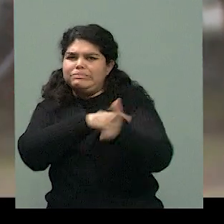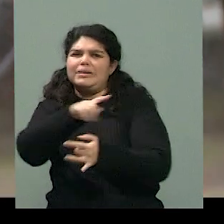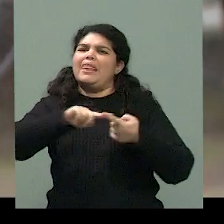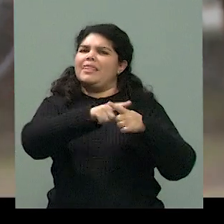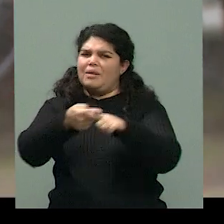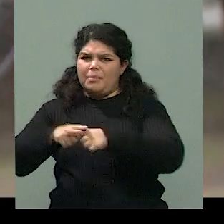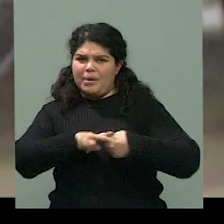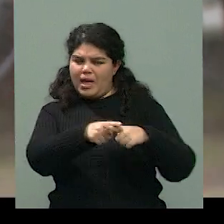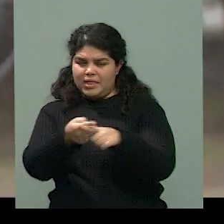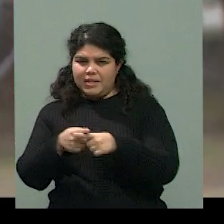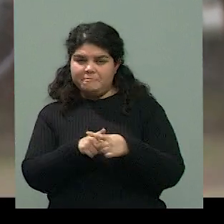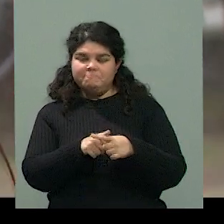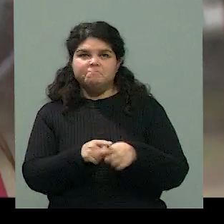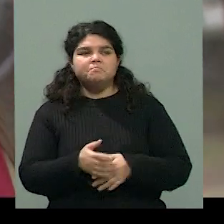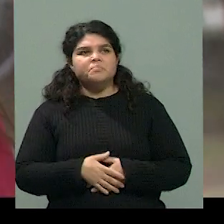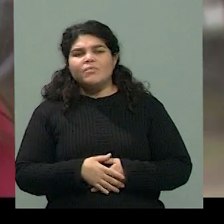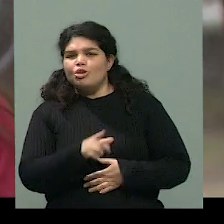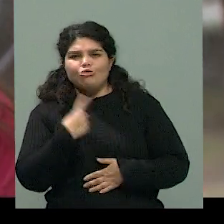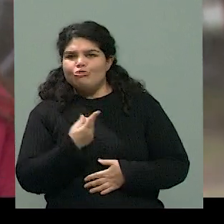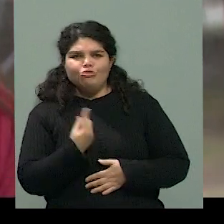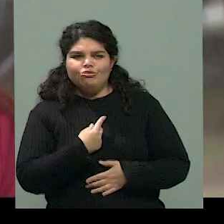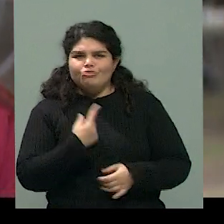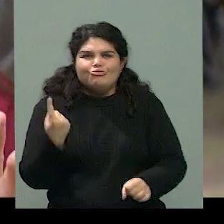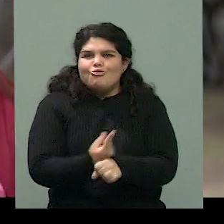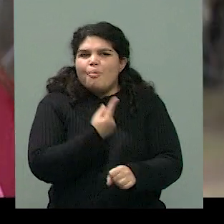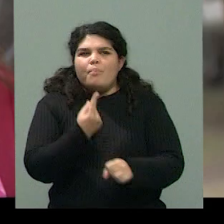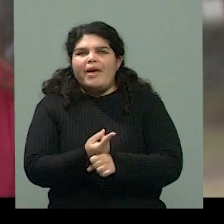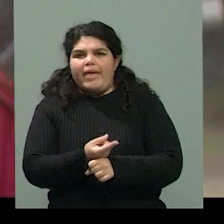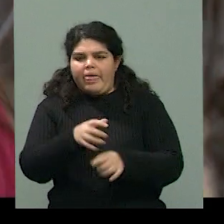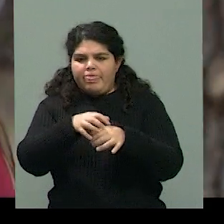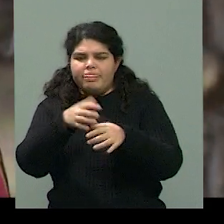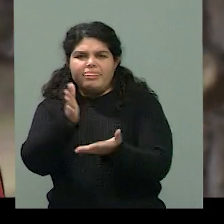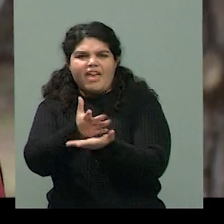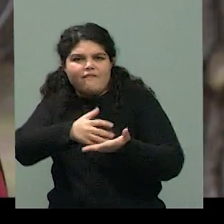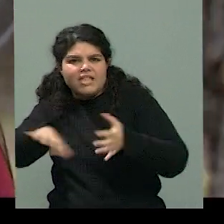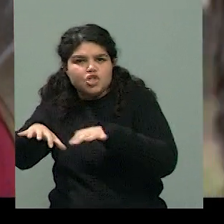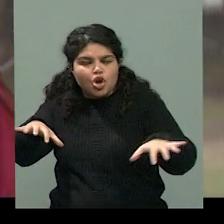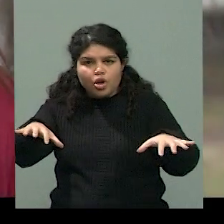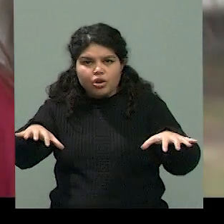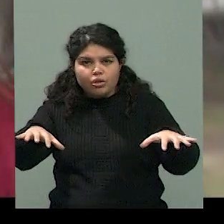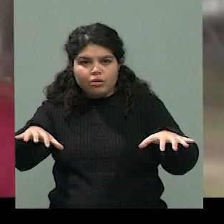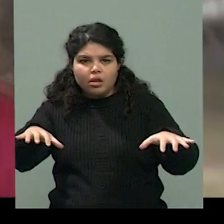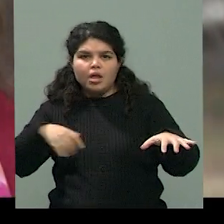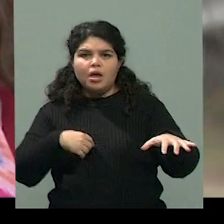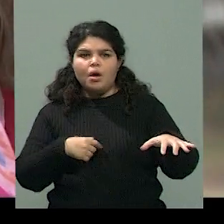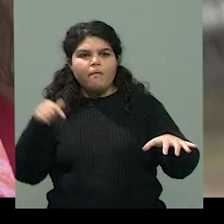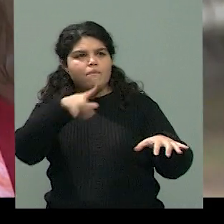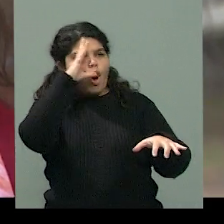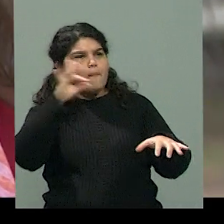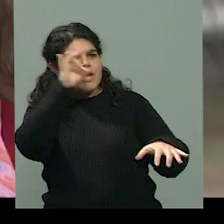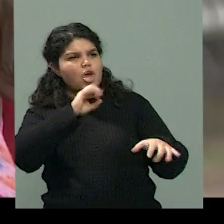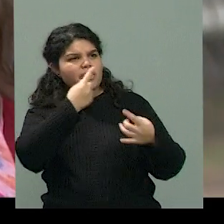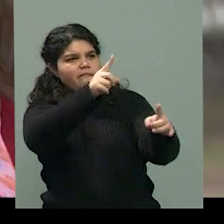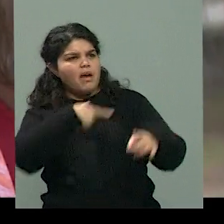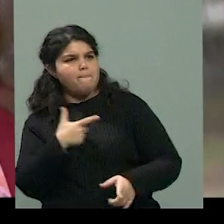podemos sostenernos, o por lo menos éticamente hablando, es una grieta que diga que si vos pensás distinto te